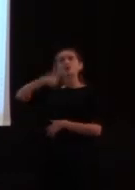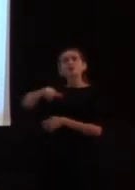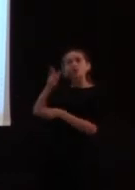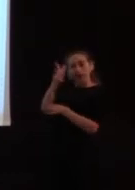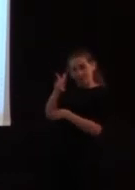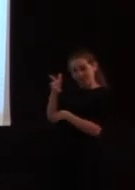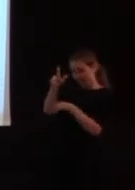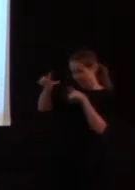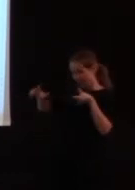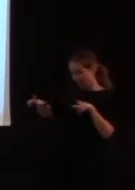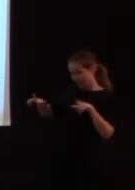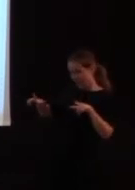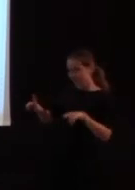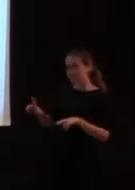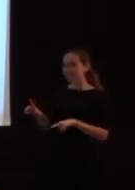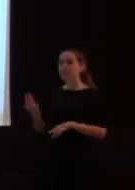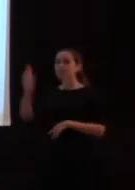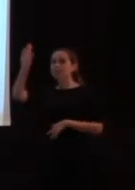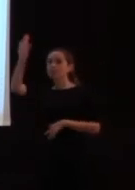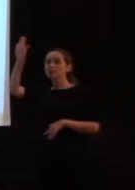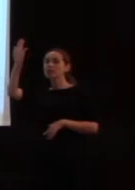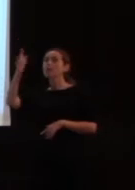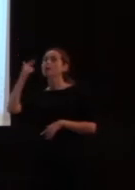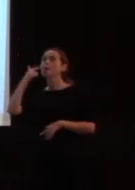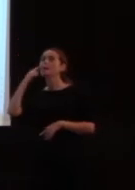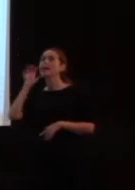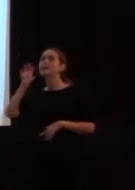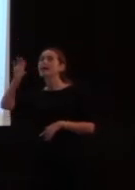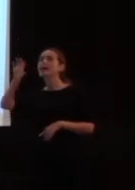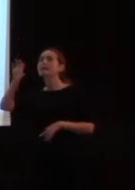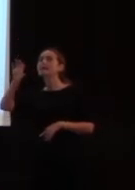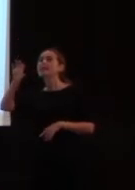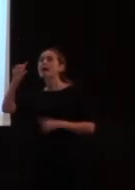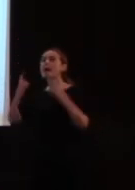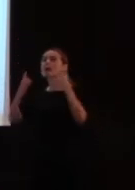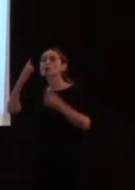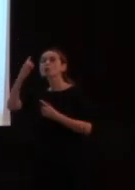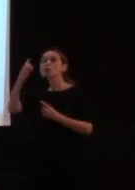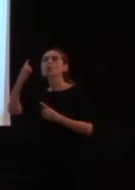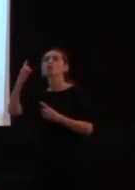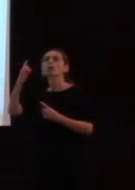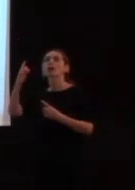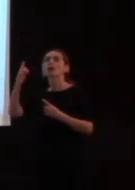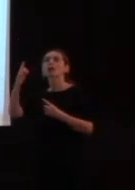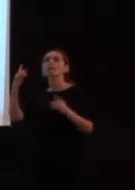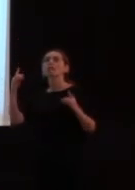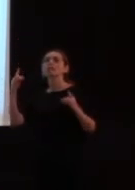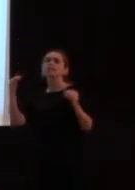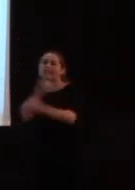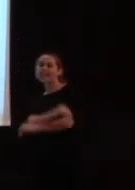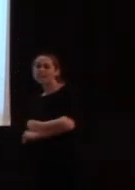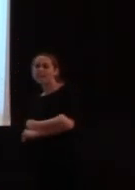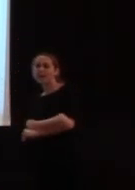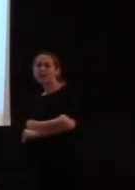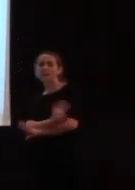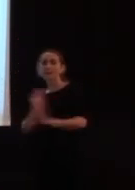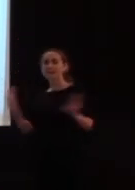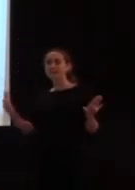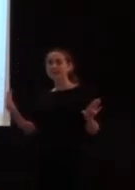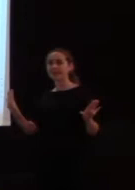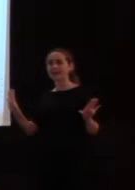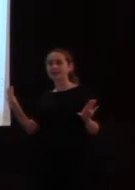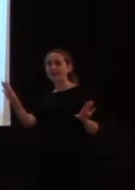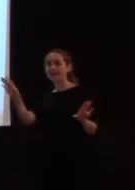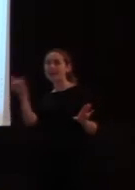Pero también hay algunos países donde los ciudadanos discrepan, ya está. Ya está, eso ya. Ya se ha apropiado de esta